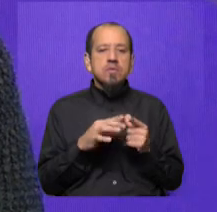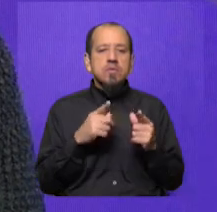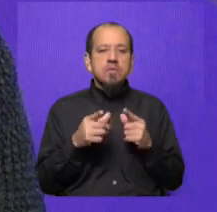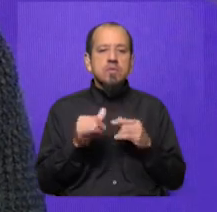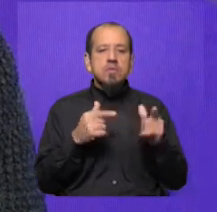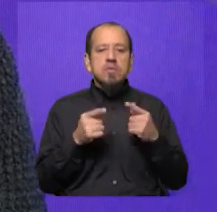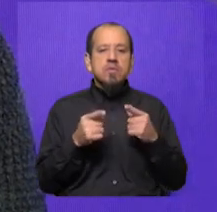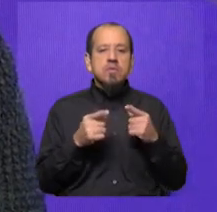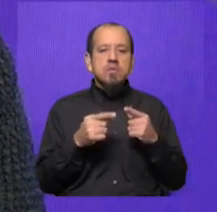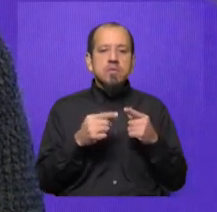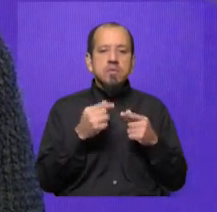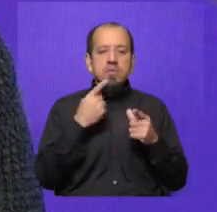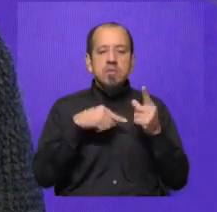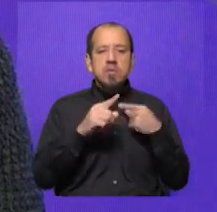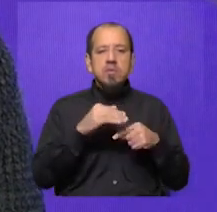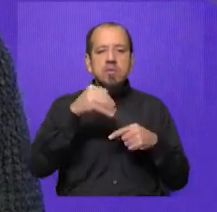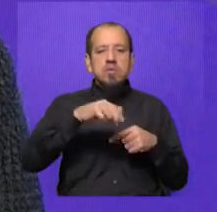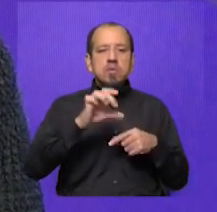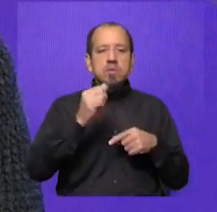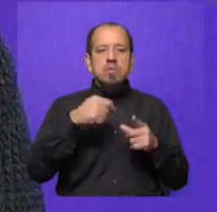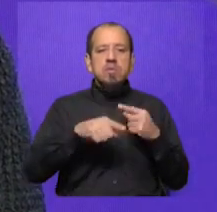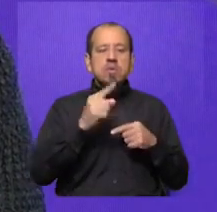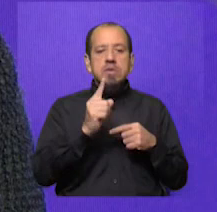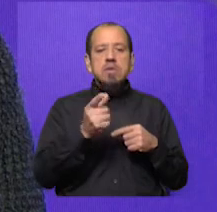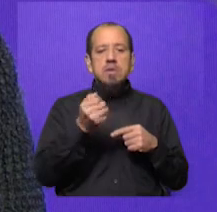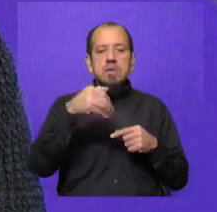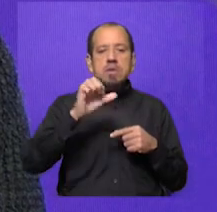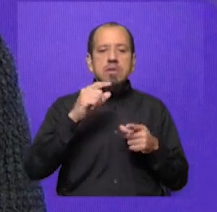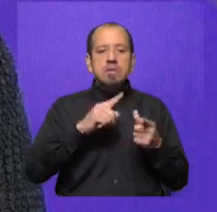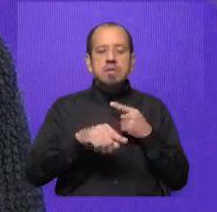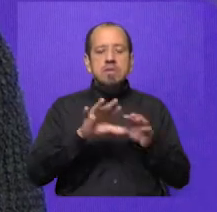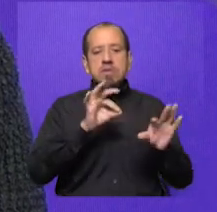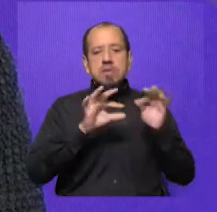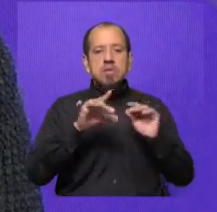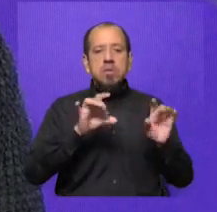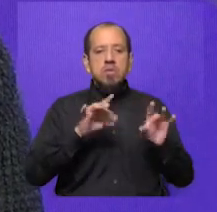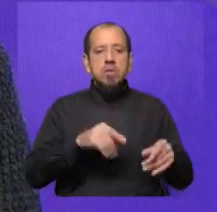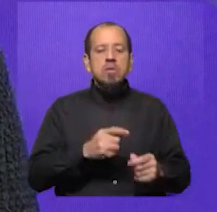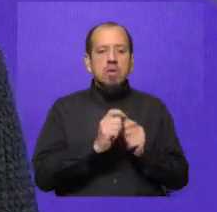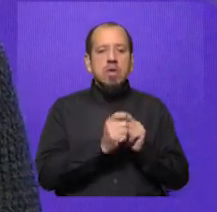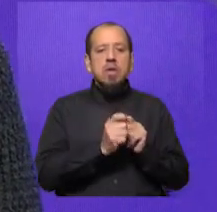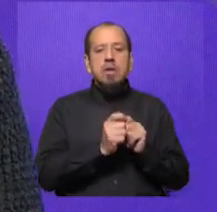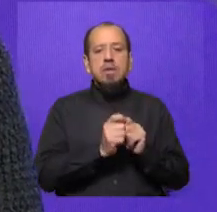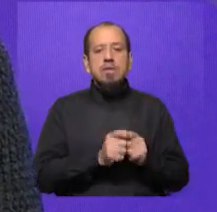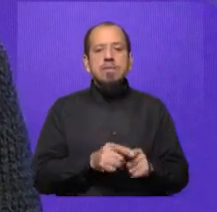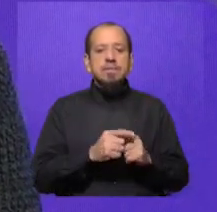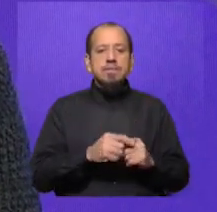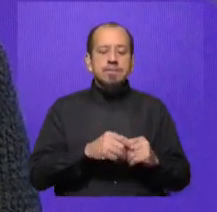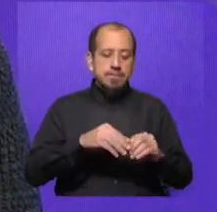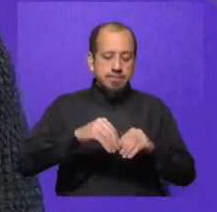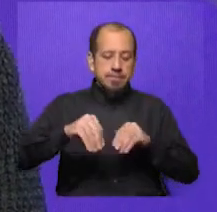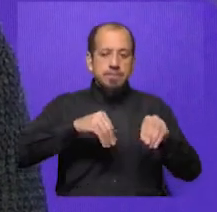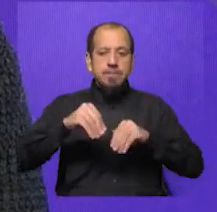nacionales como los de mesa games por ejemplo hay uno que se llama selección natural que es un juego de cartas hay juegos de fichas que